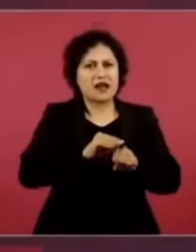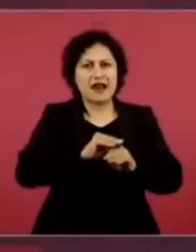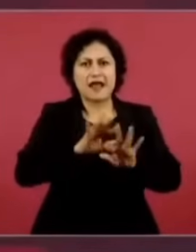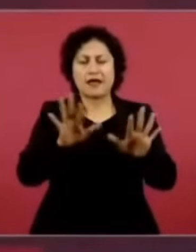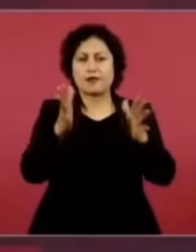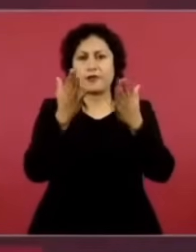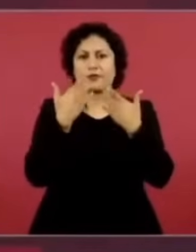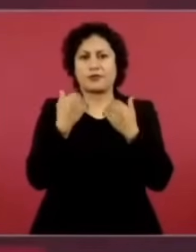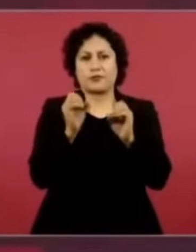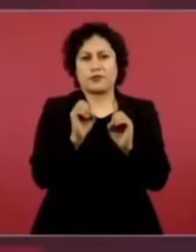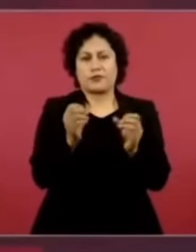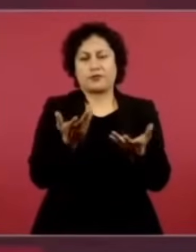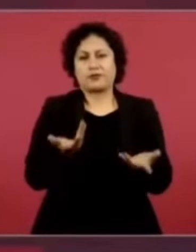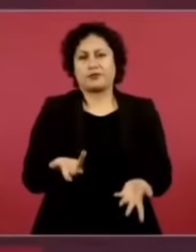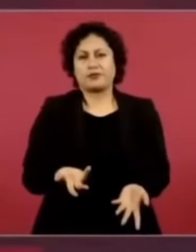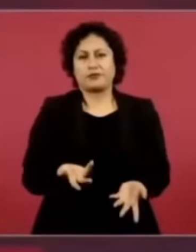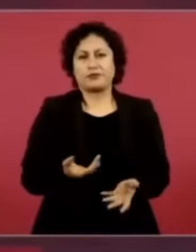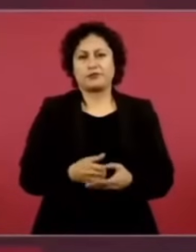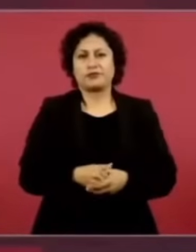se